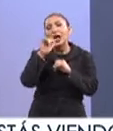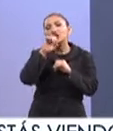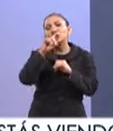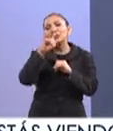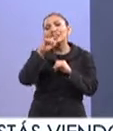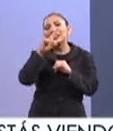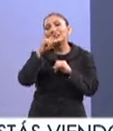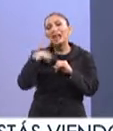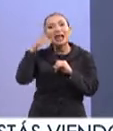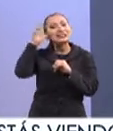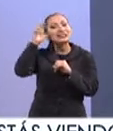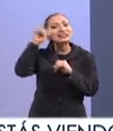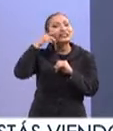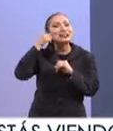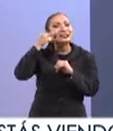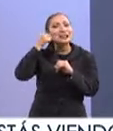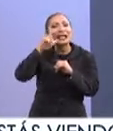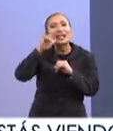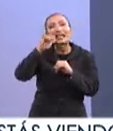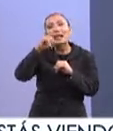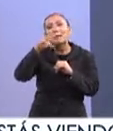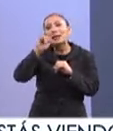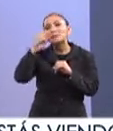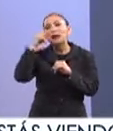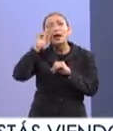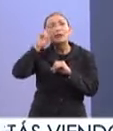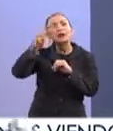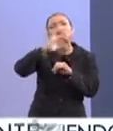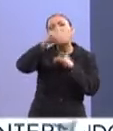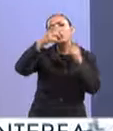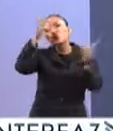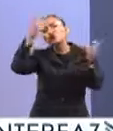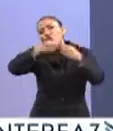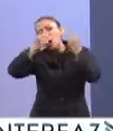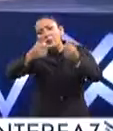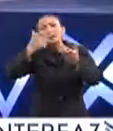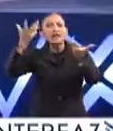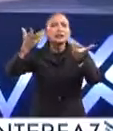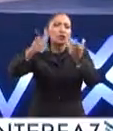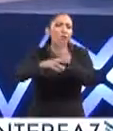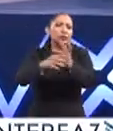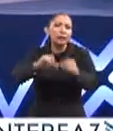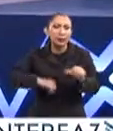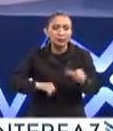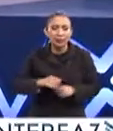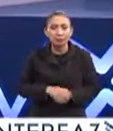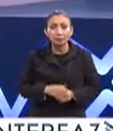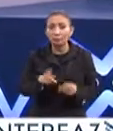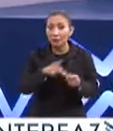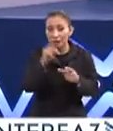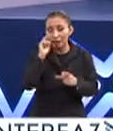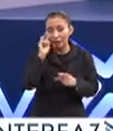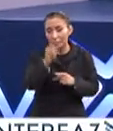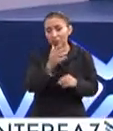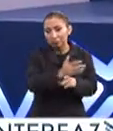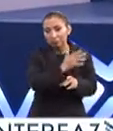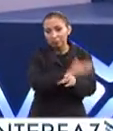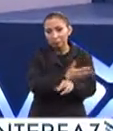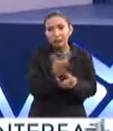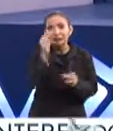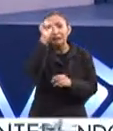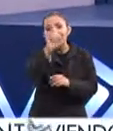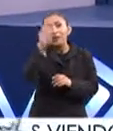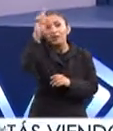Liebres, para que puedan enterarse de todas las promociones que tenemos y de todas las cosas que andamos haciendo. Perfecto, pues ahí los estaremos acompañando